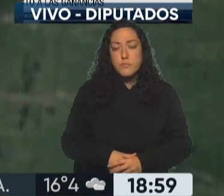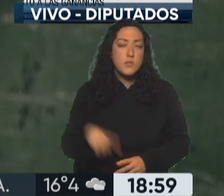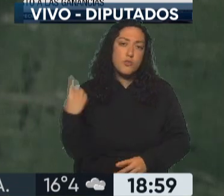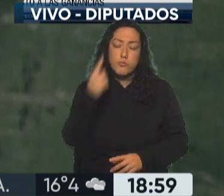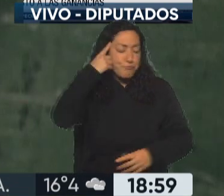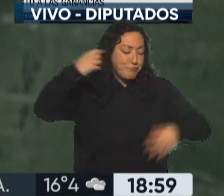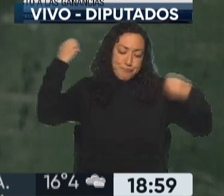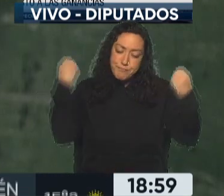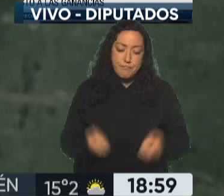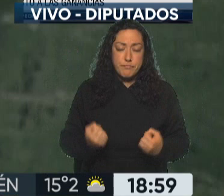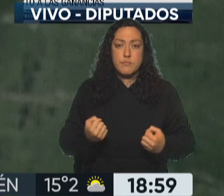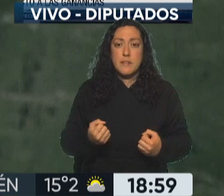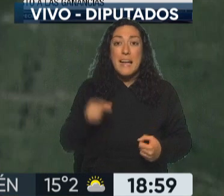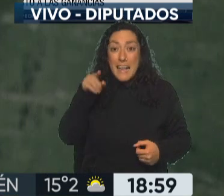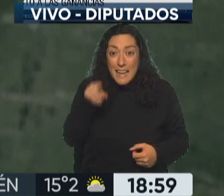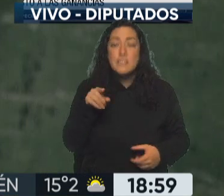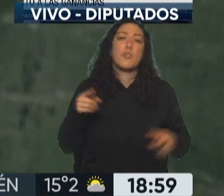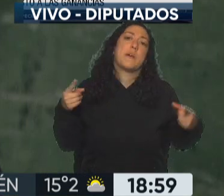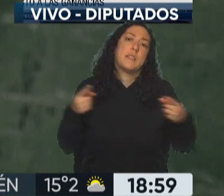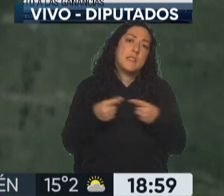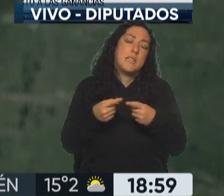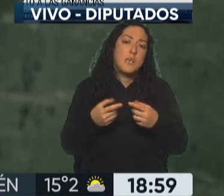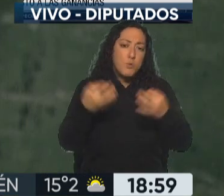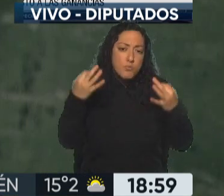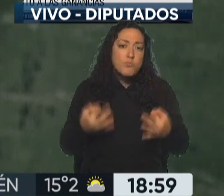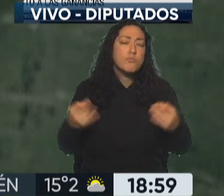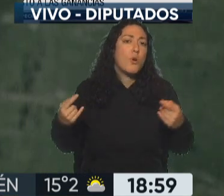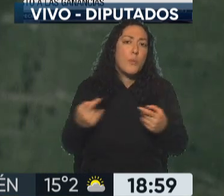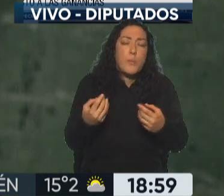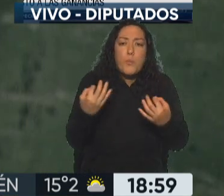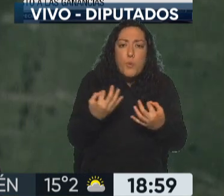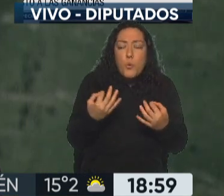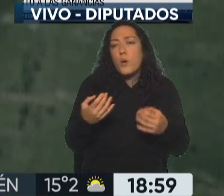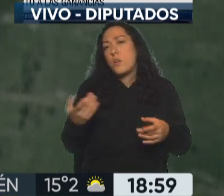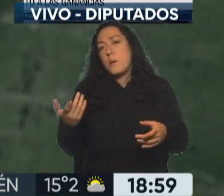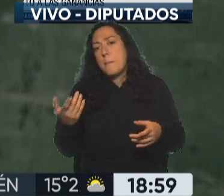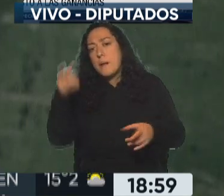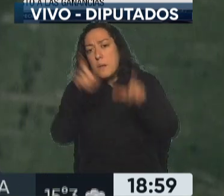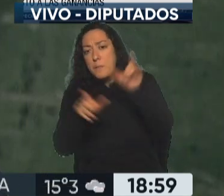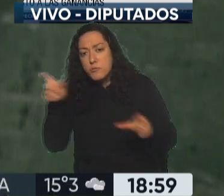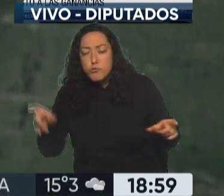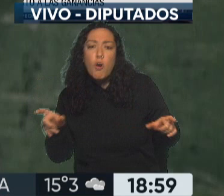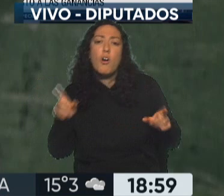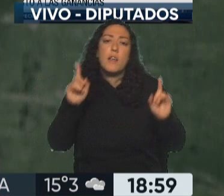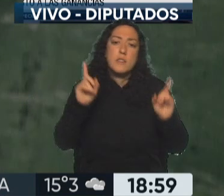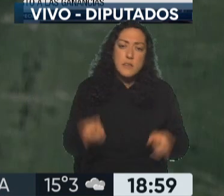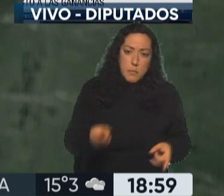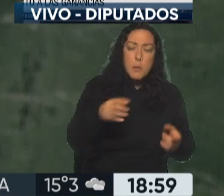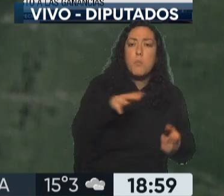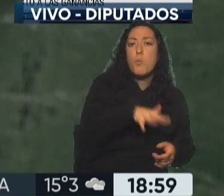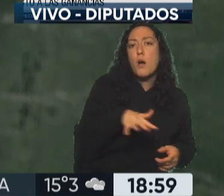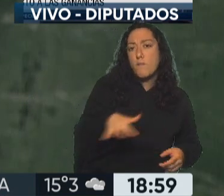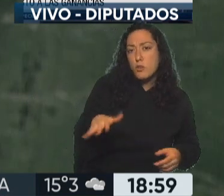convencidos de que ese es un noble propósito, un noble objetivo que vale para los individuos y vale para los